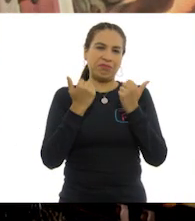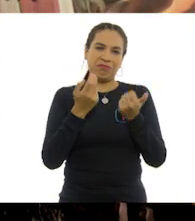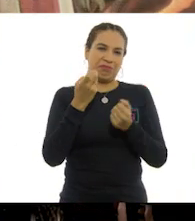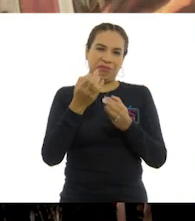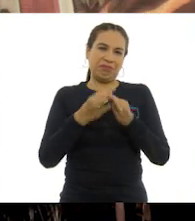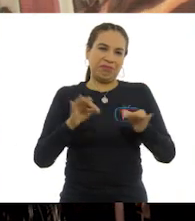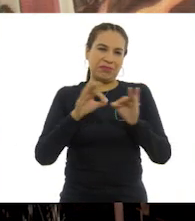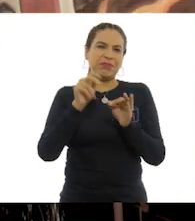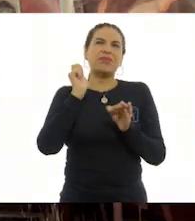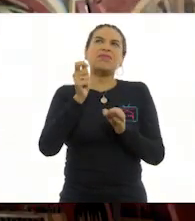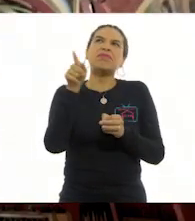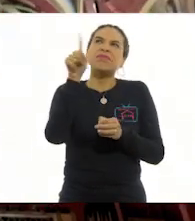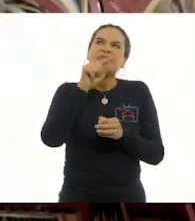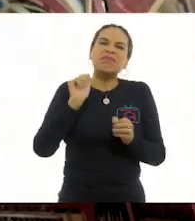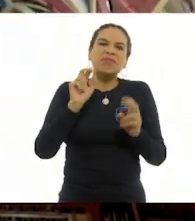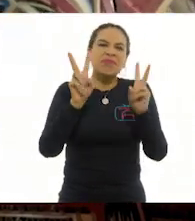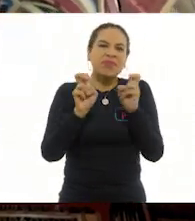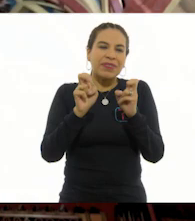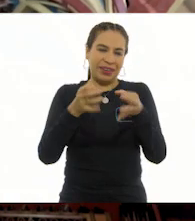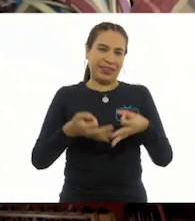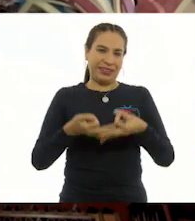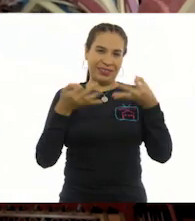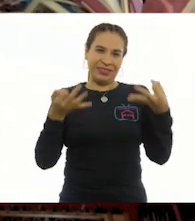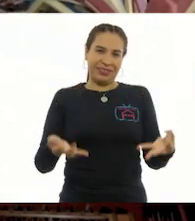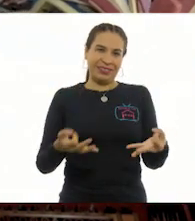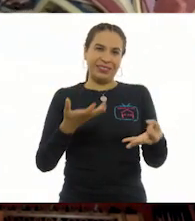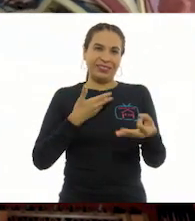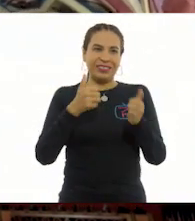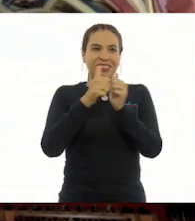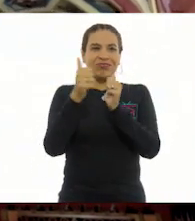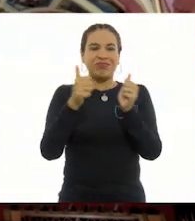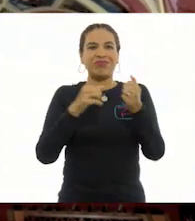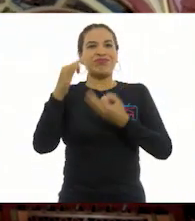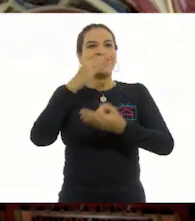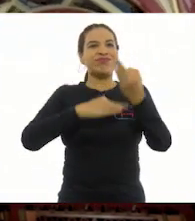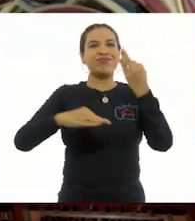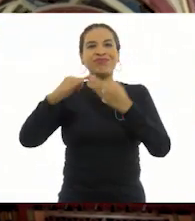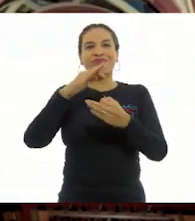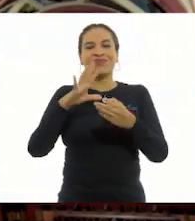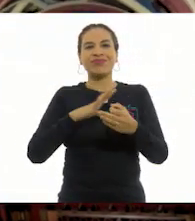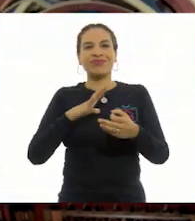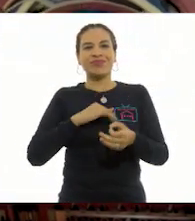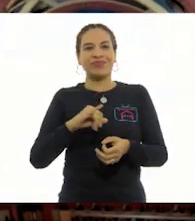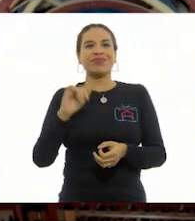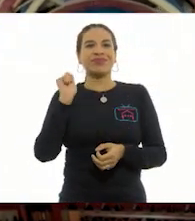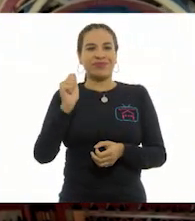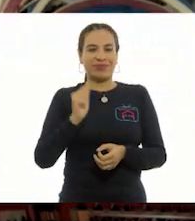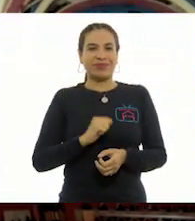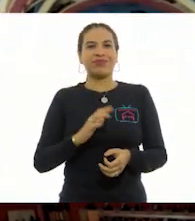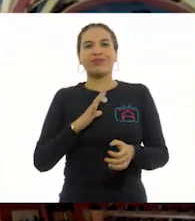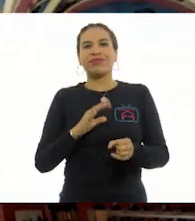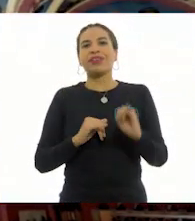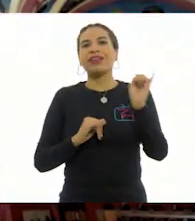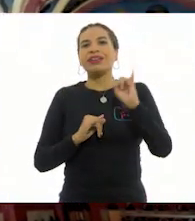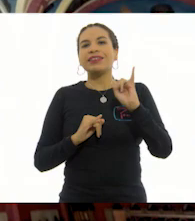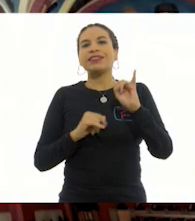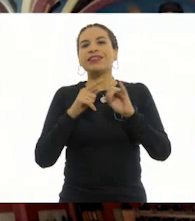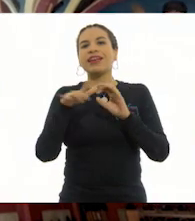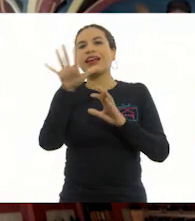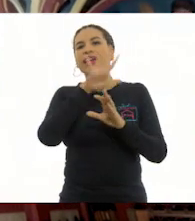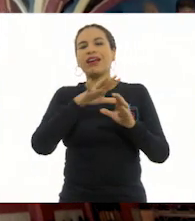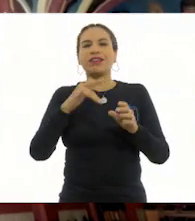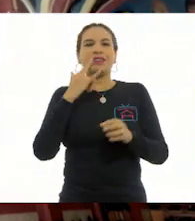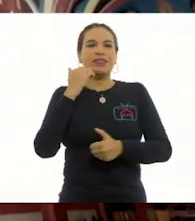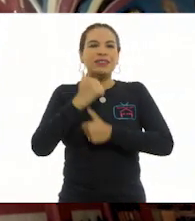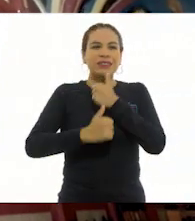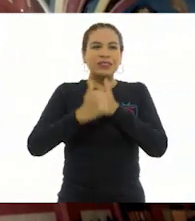la tierra. Tenemos que está dividida. Toda la parte izquierda está la lucha por